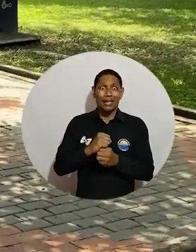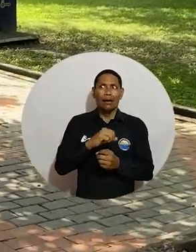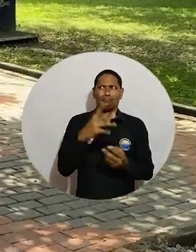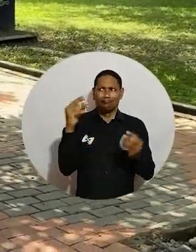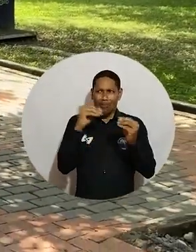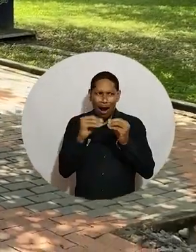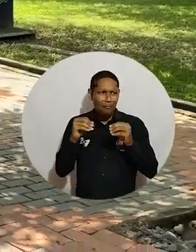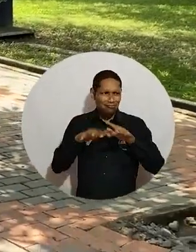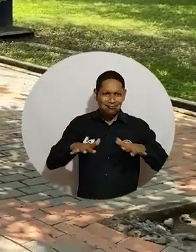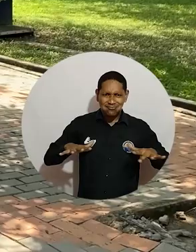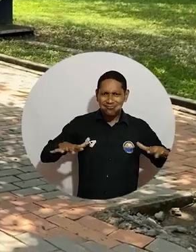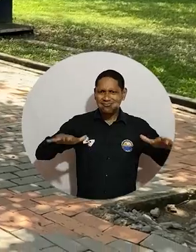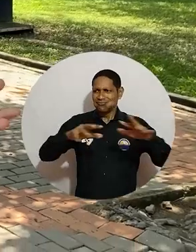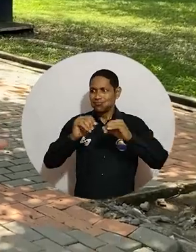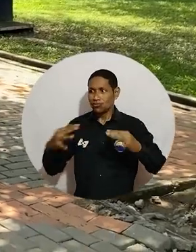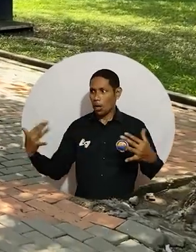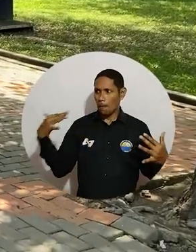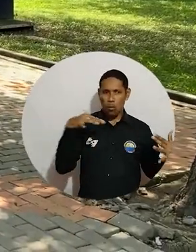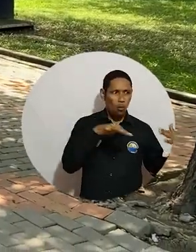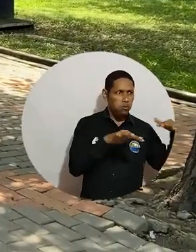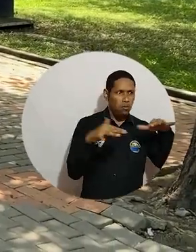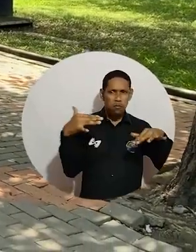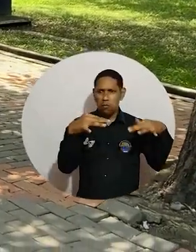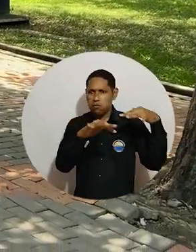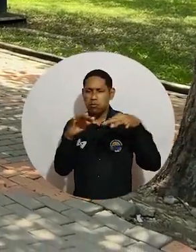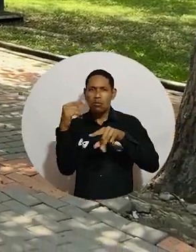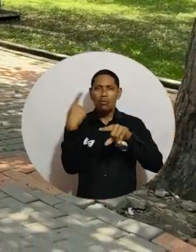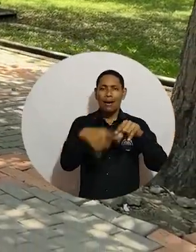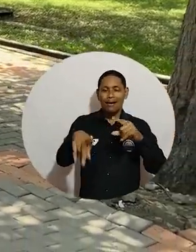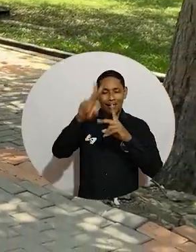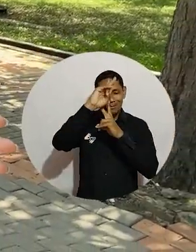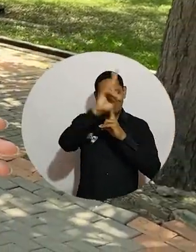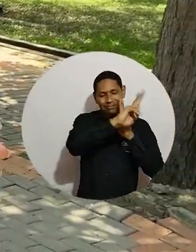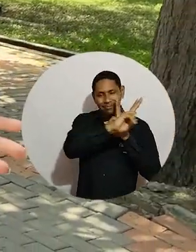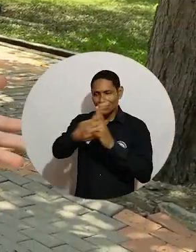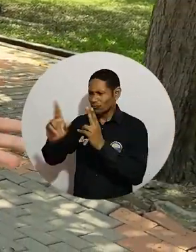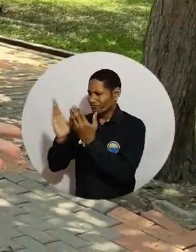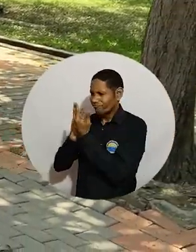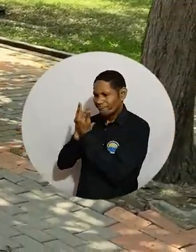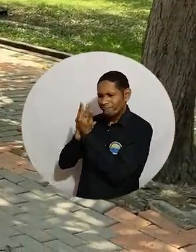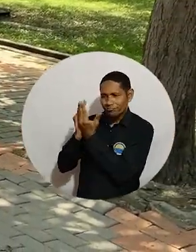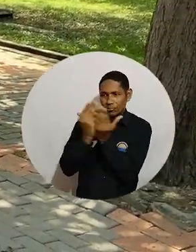estos enriquecedores escenarios en donde confluyen en el campus para rendir